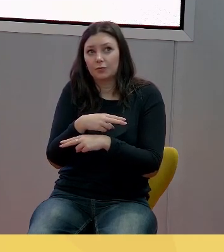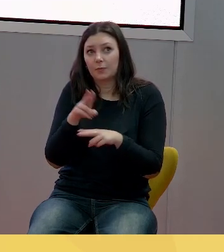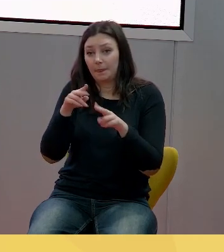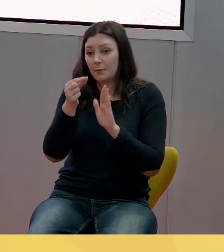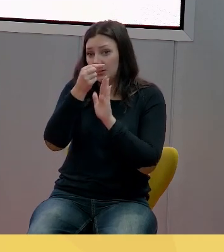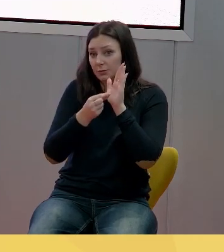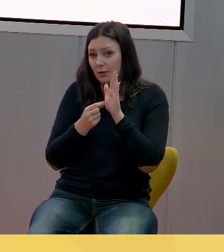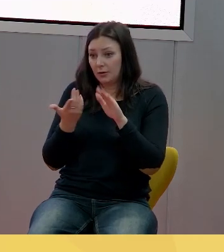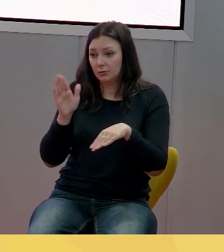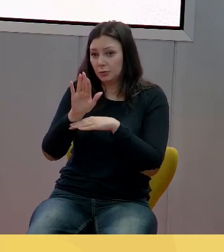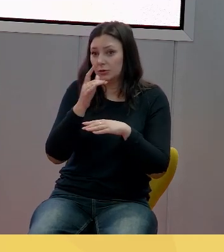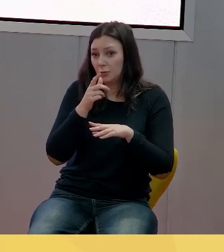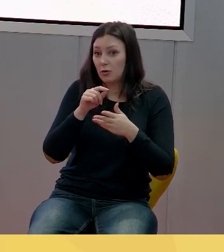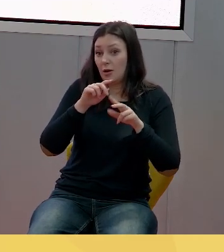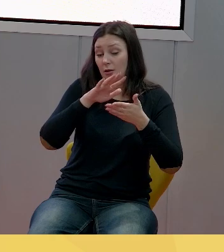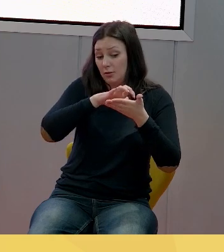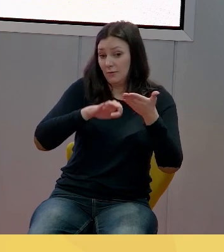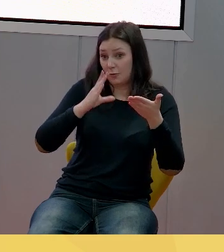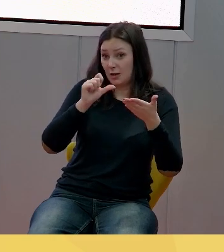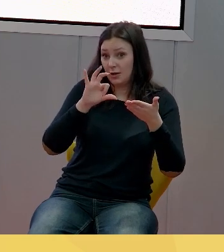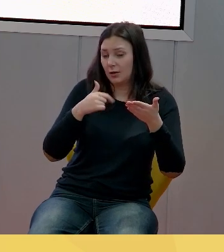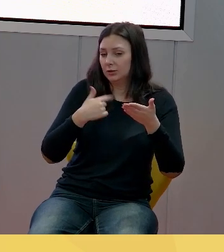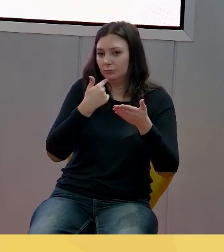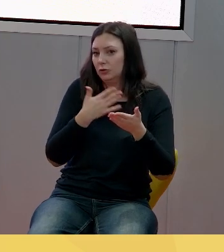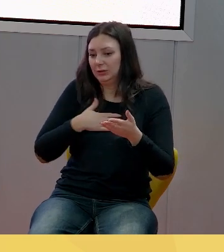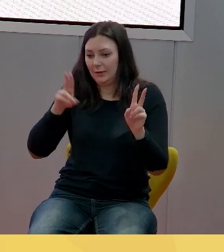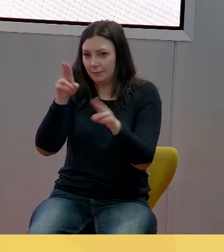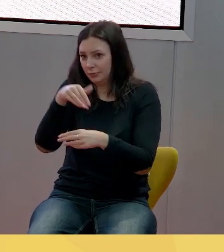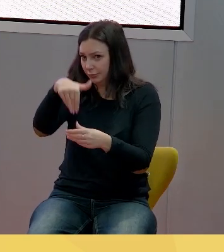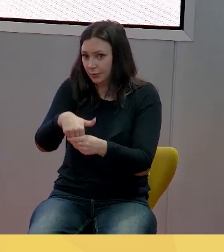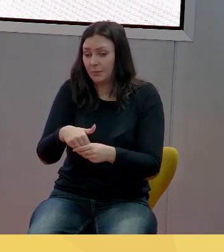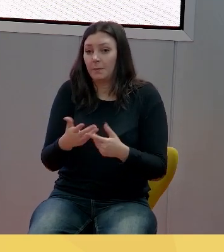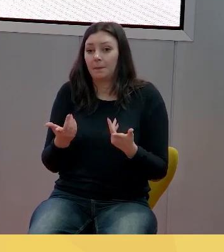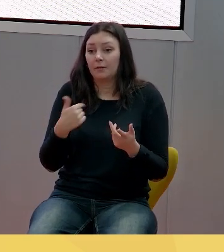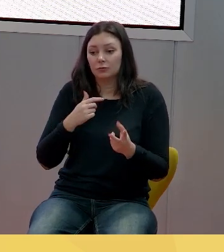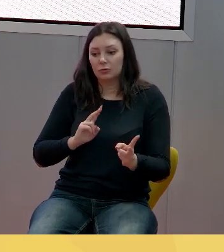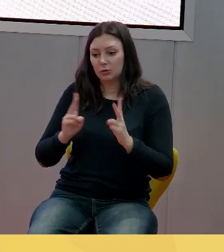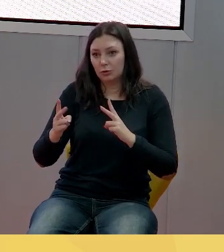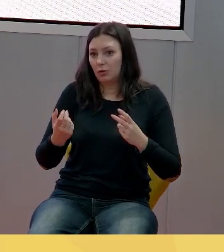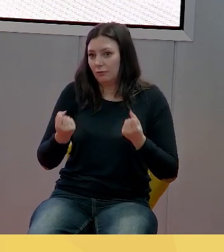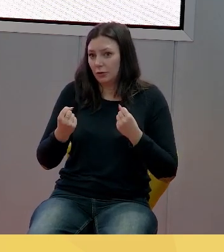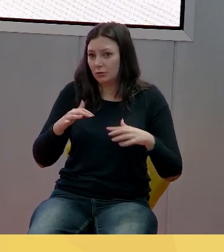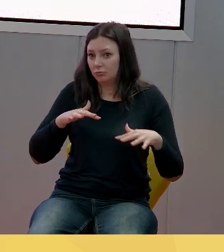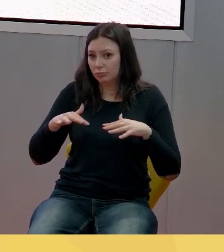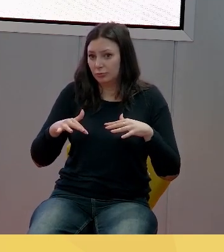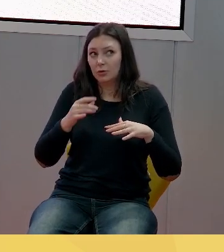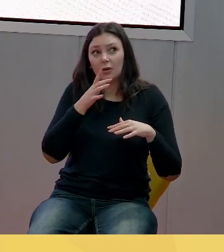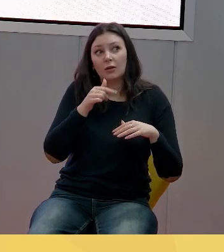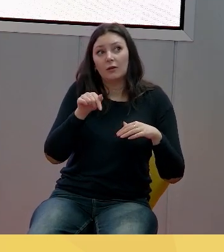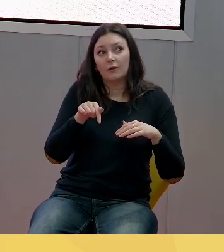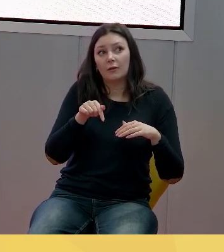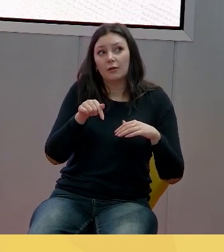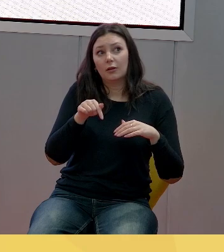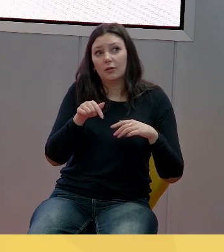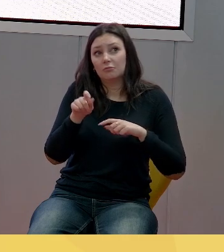las medidas propuestas por la revisión CAS. Esto tuvo una respuesta muy fuerte, tanto de los miembros de la asociación como de